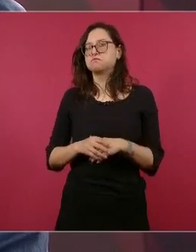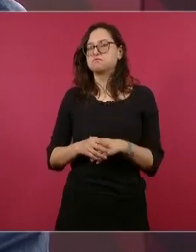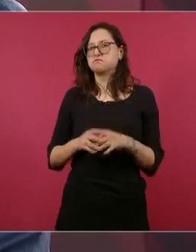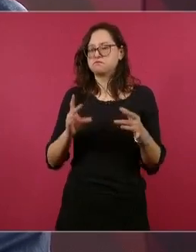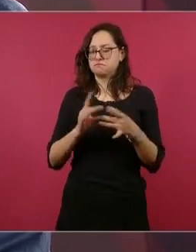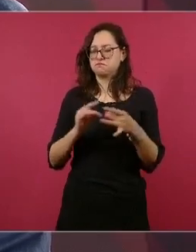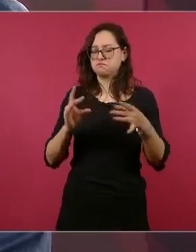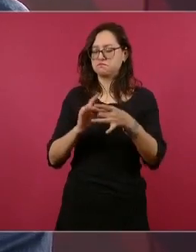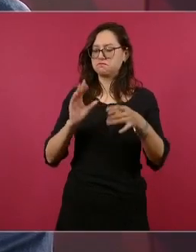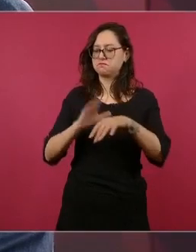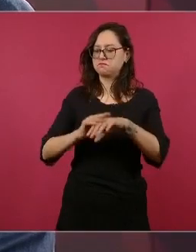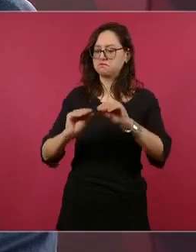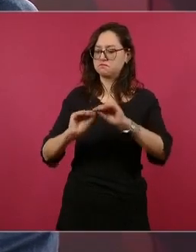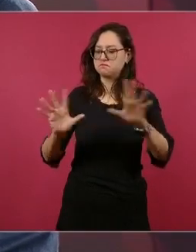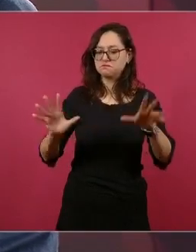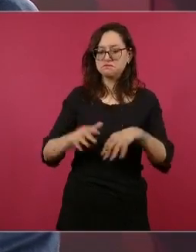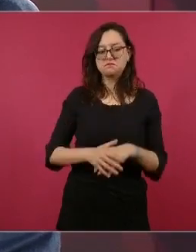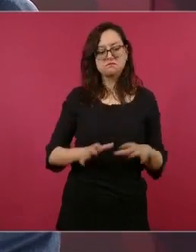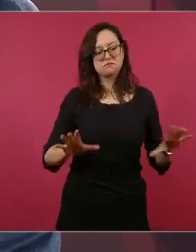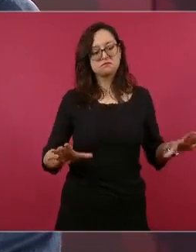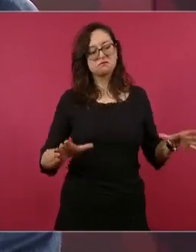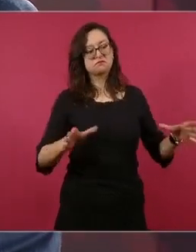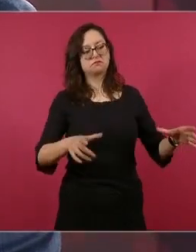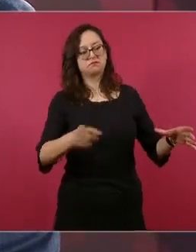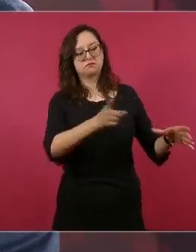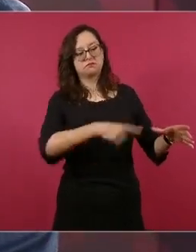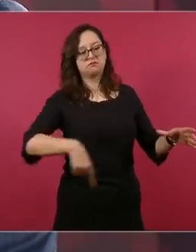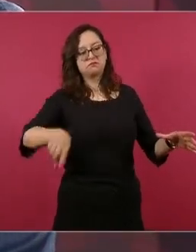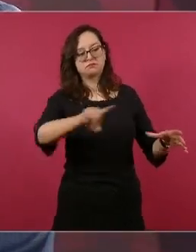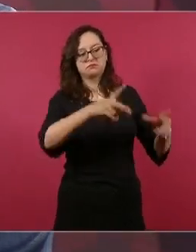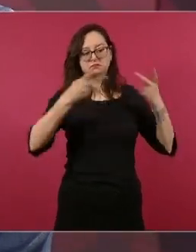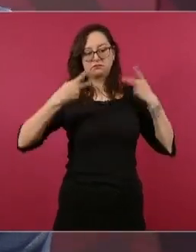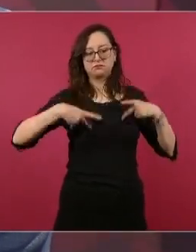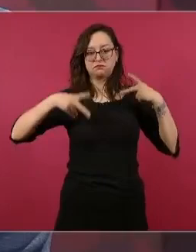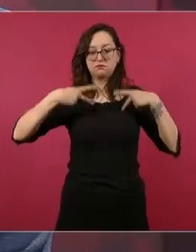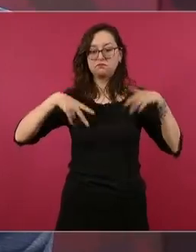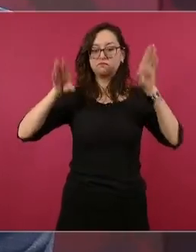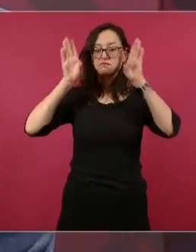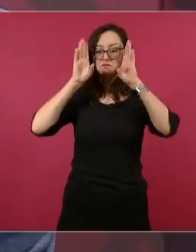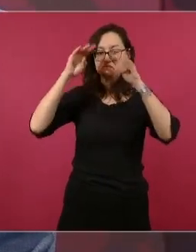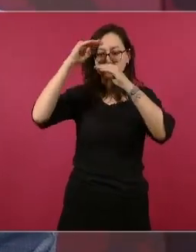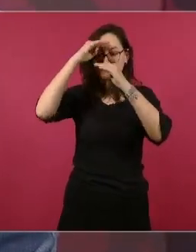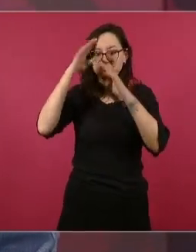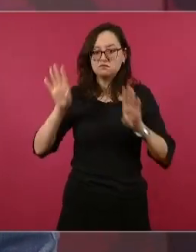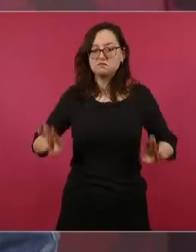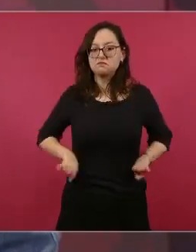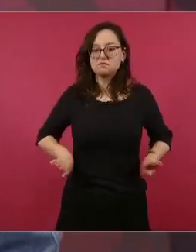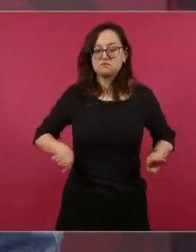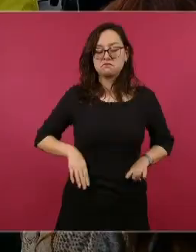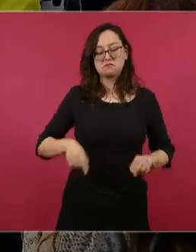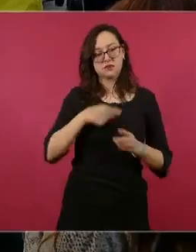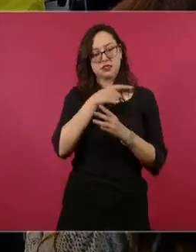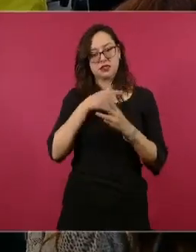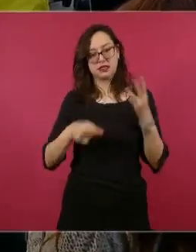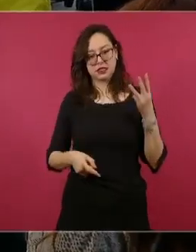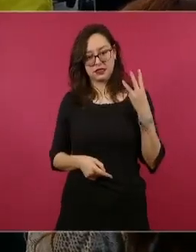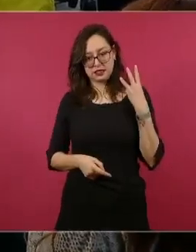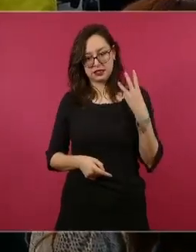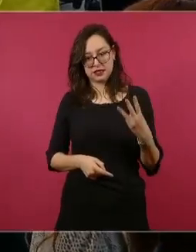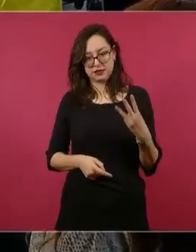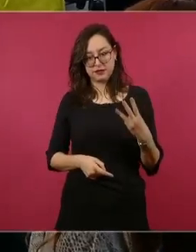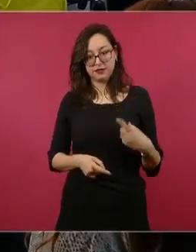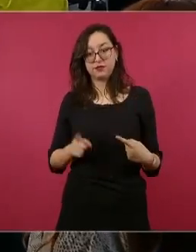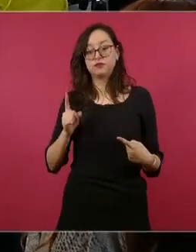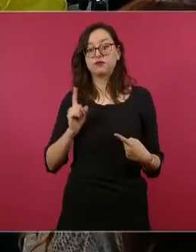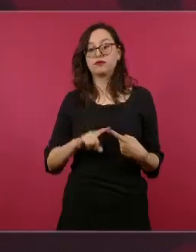preciso los conservadores tienen tres características primero